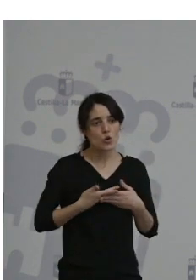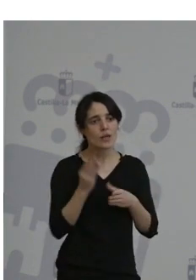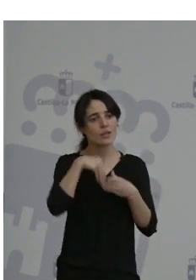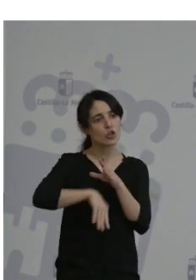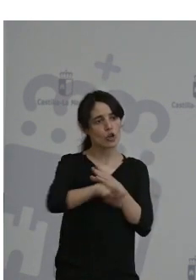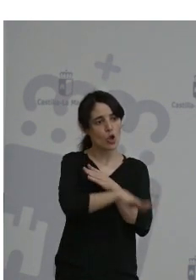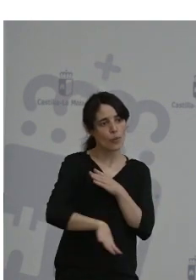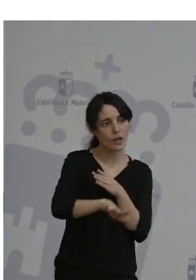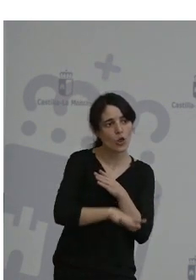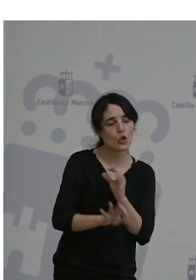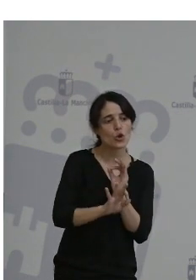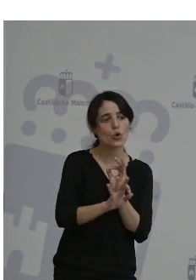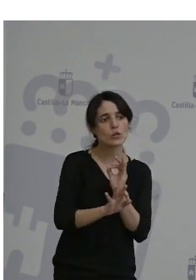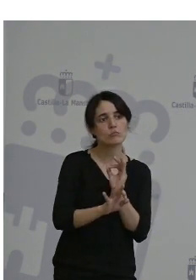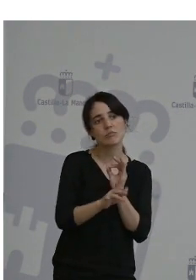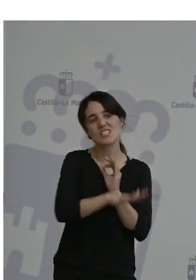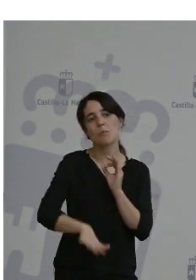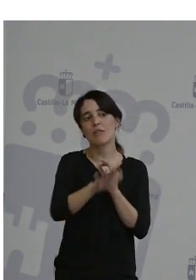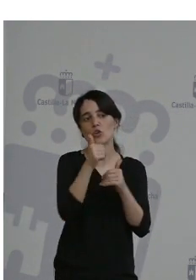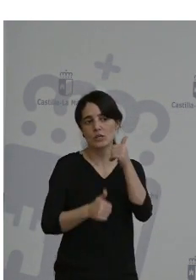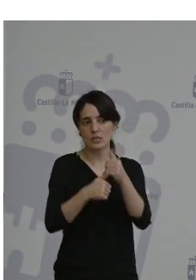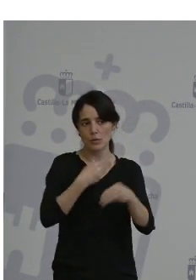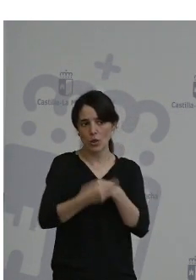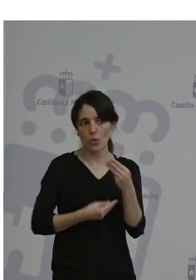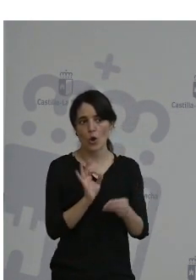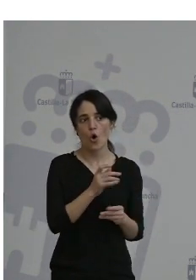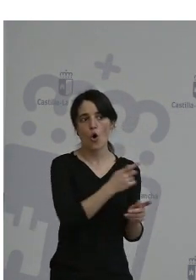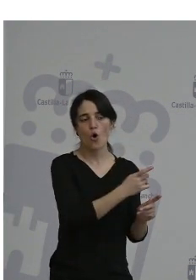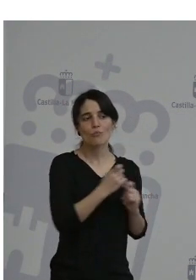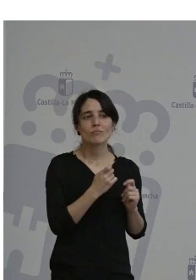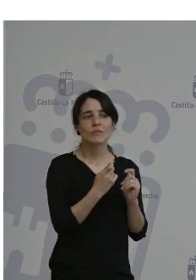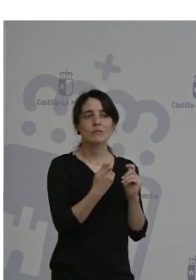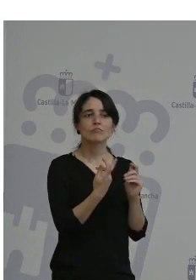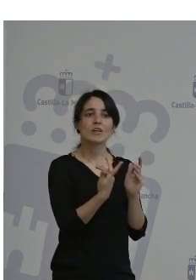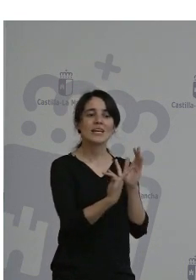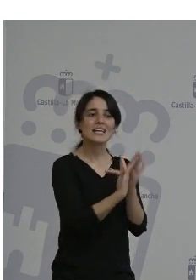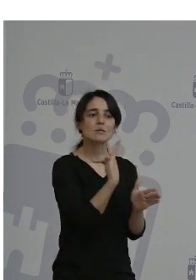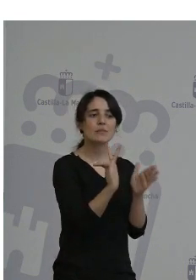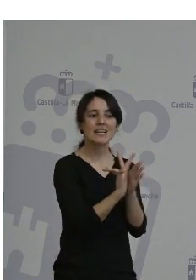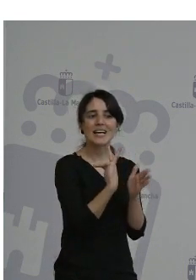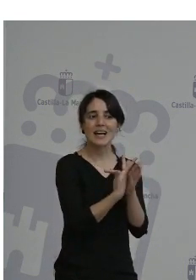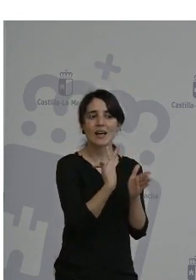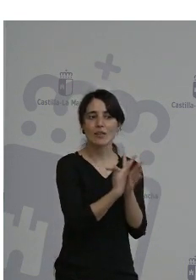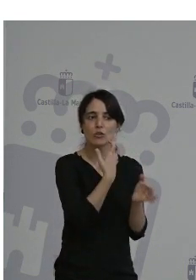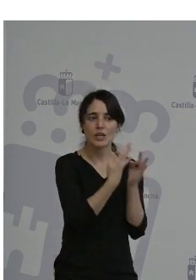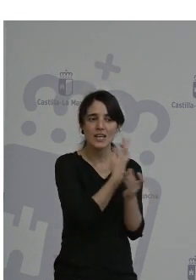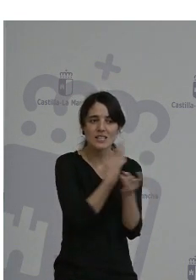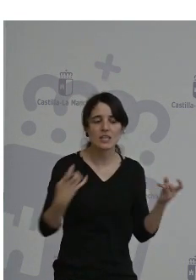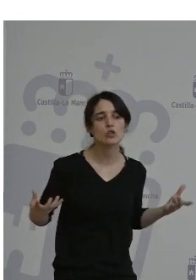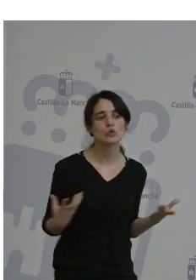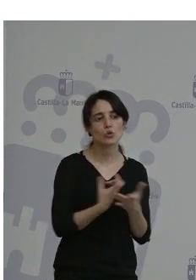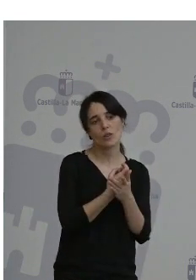correspondiente a la hora de hacer el examen, como en proporcionar todas las aclaraciones que sean necesarias a los opositores,